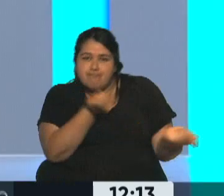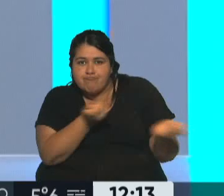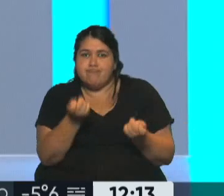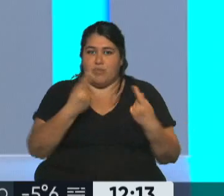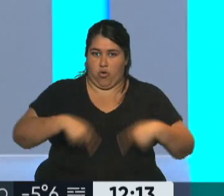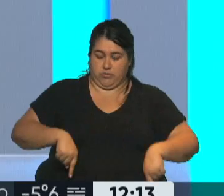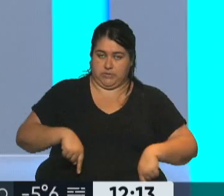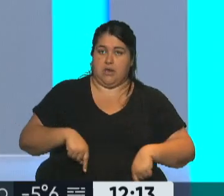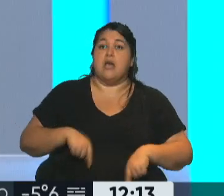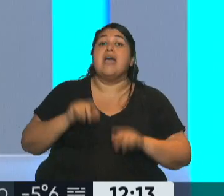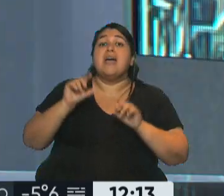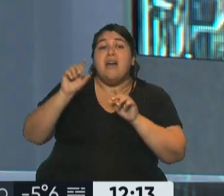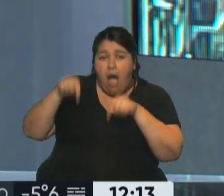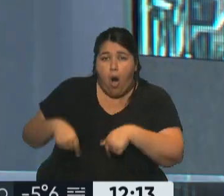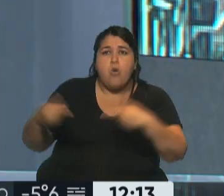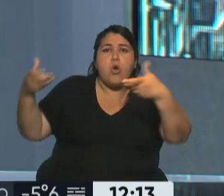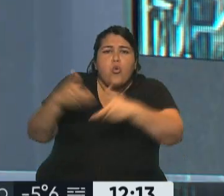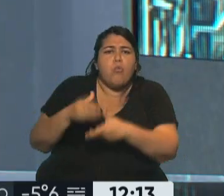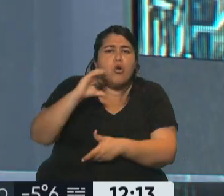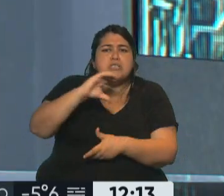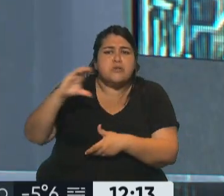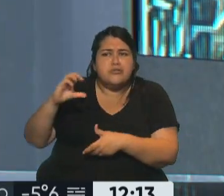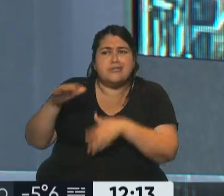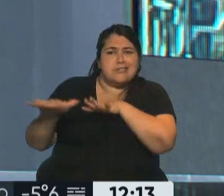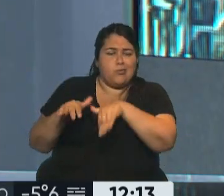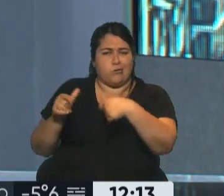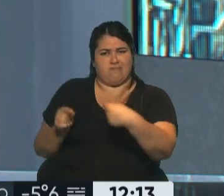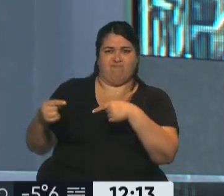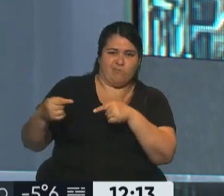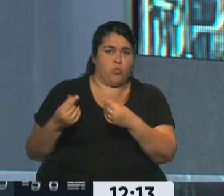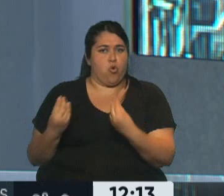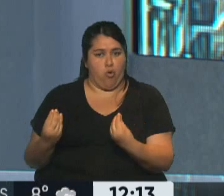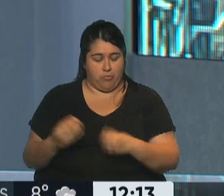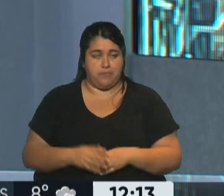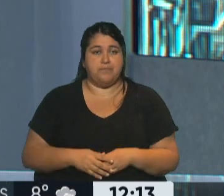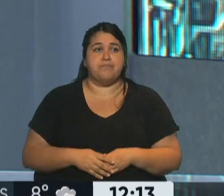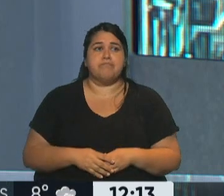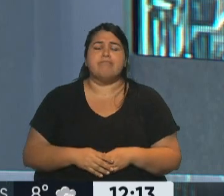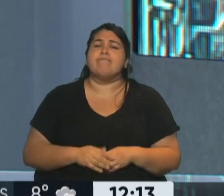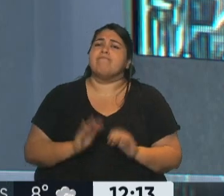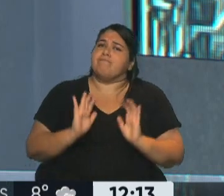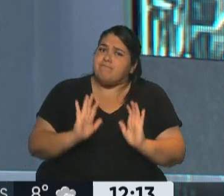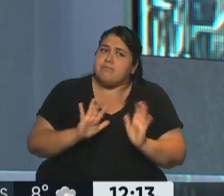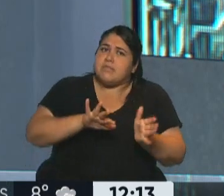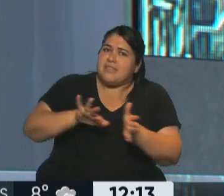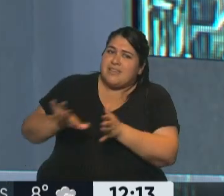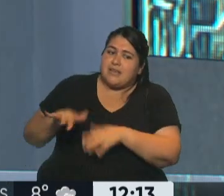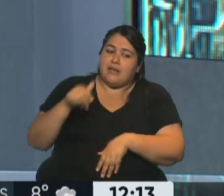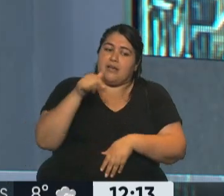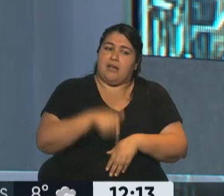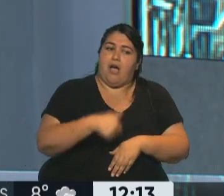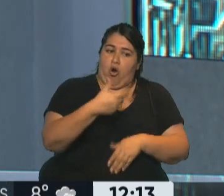cívica. Supone un reordenamiento de lo que va a ser ahora el oficialismo, pero también de lo que va a ser la oposición. ¿Cómo